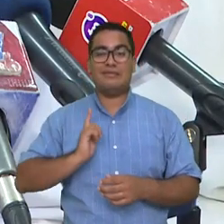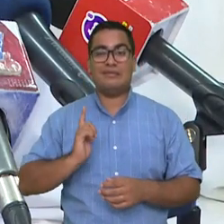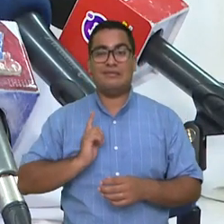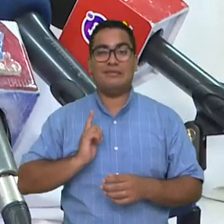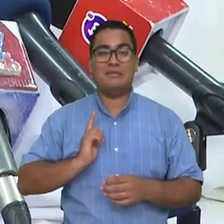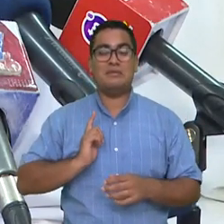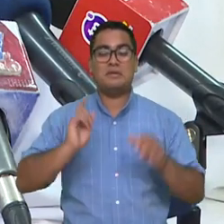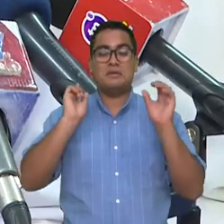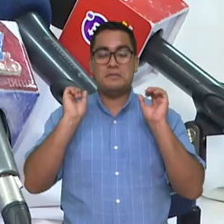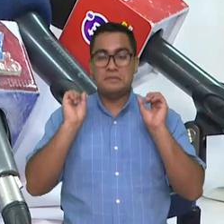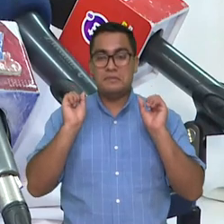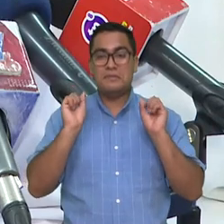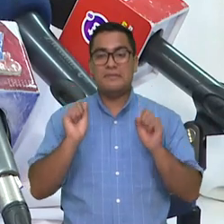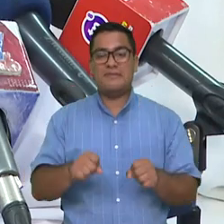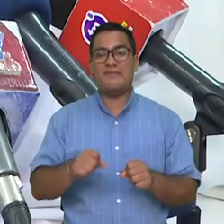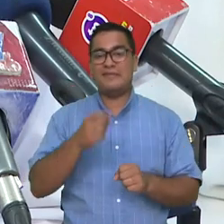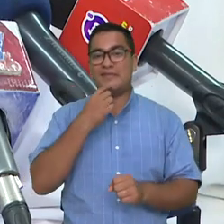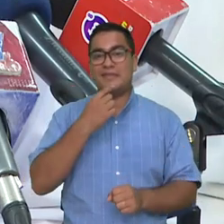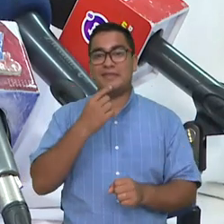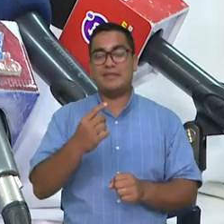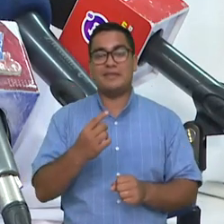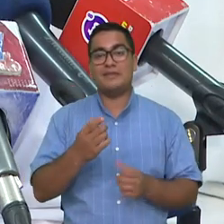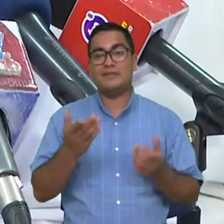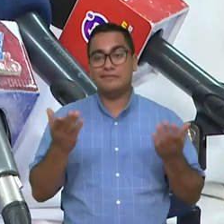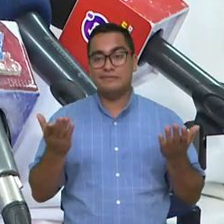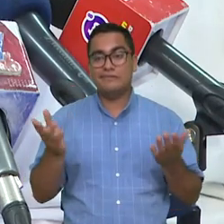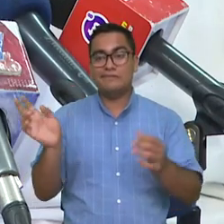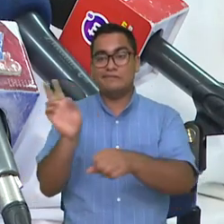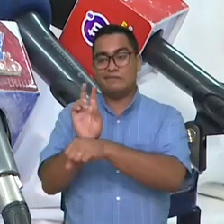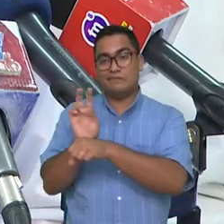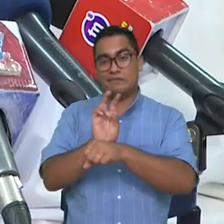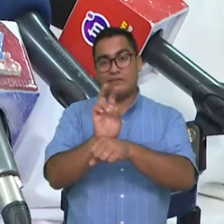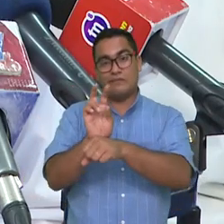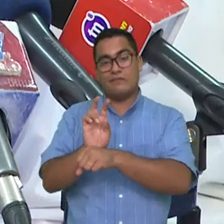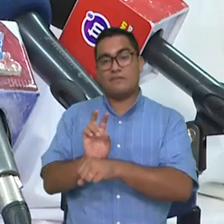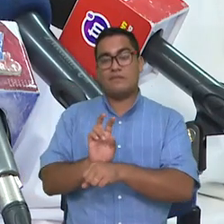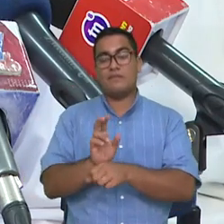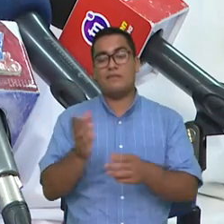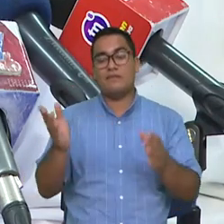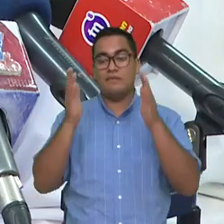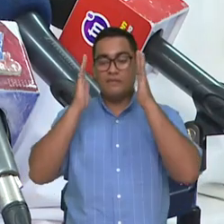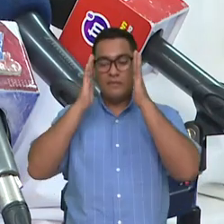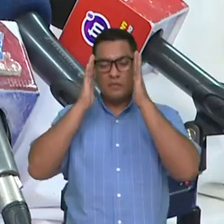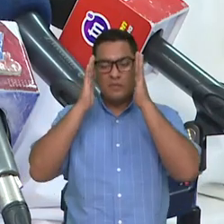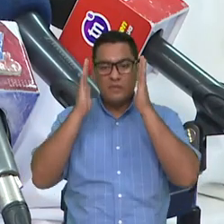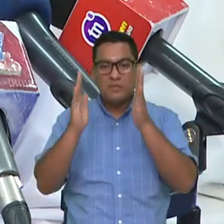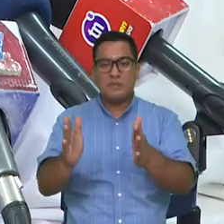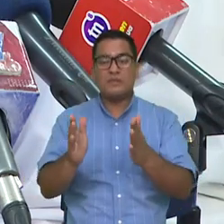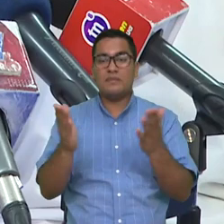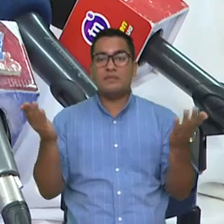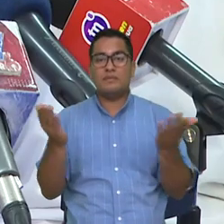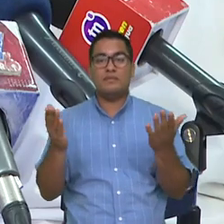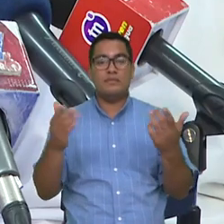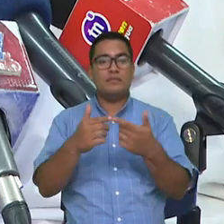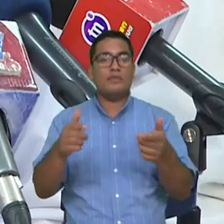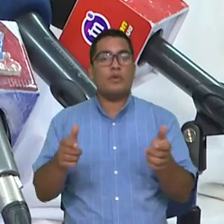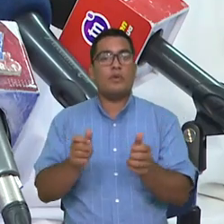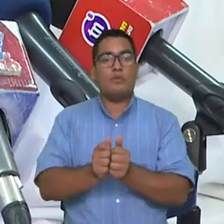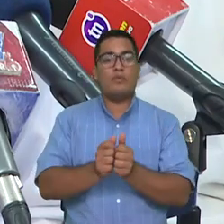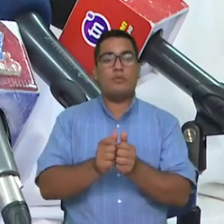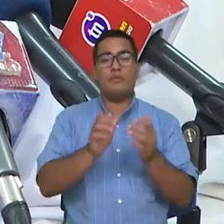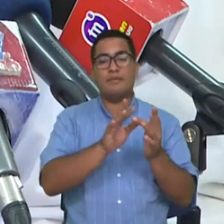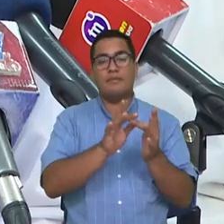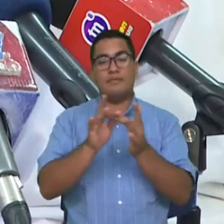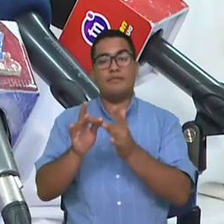las capacidades y estamos, pues, vigilantes y haciendo las atenciones con todo el equipo especializado,